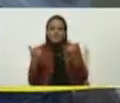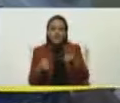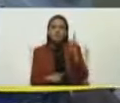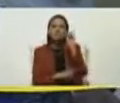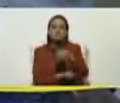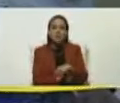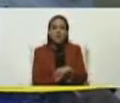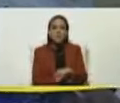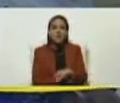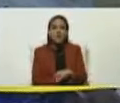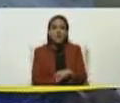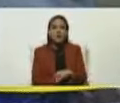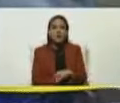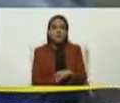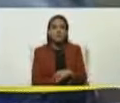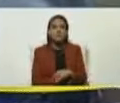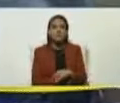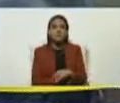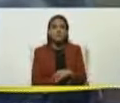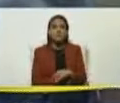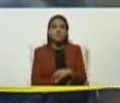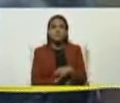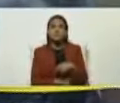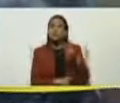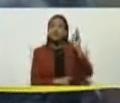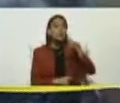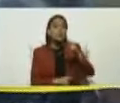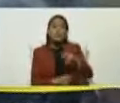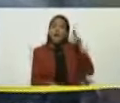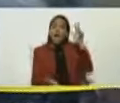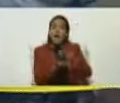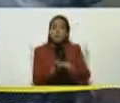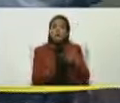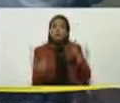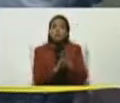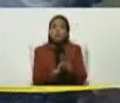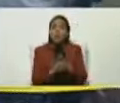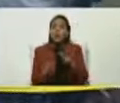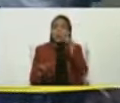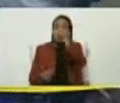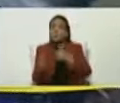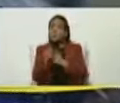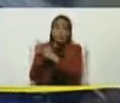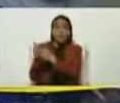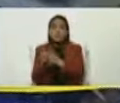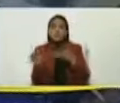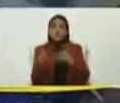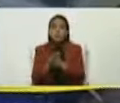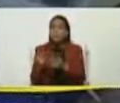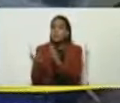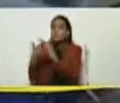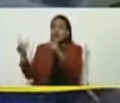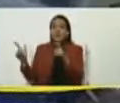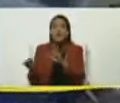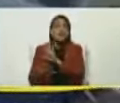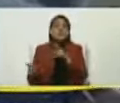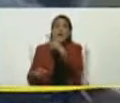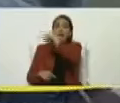Nunca había salido un habeas corpus a favor de un perseguido. Ya me tenían en un